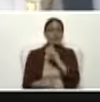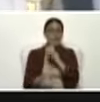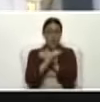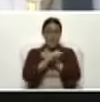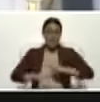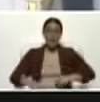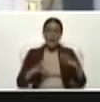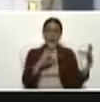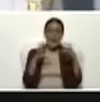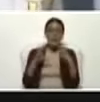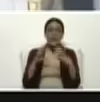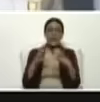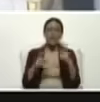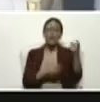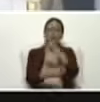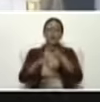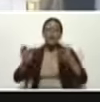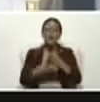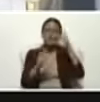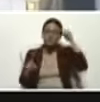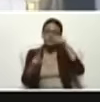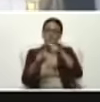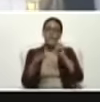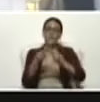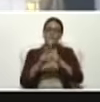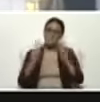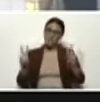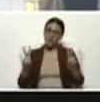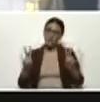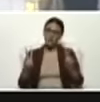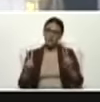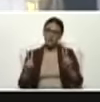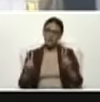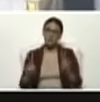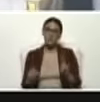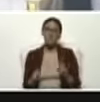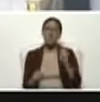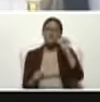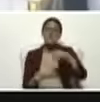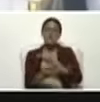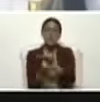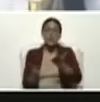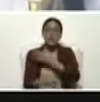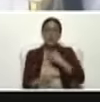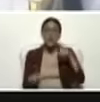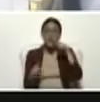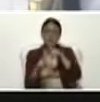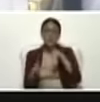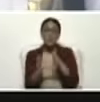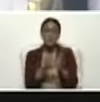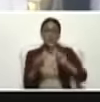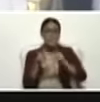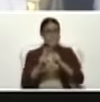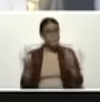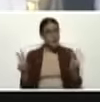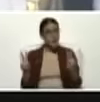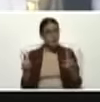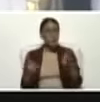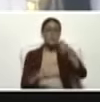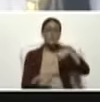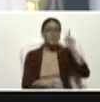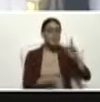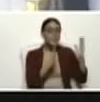paz, dice el viejo adagio, si quieres la paz, prepárate